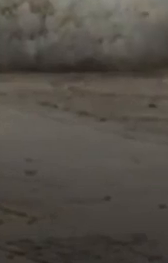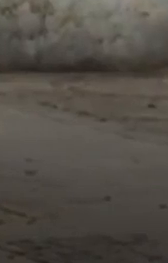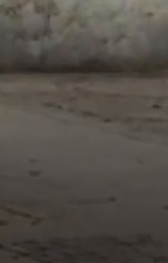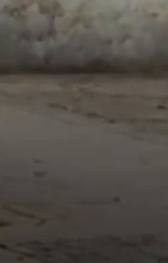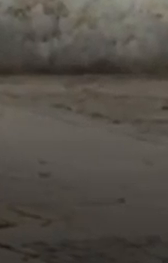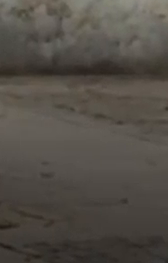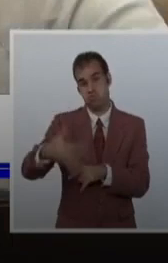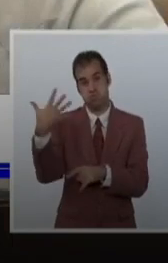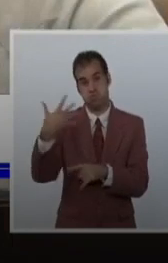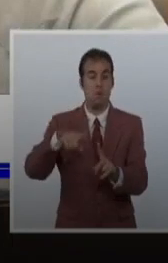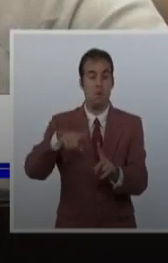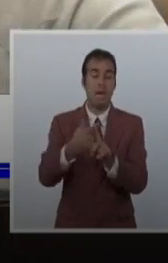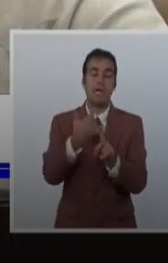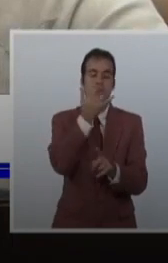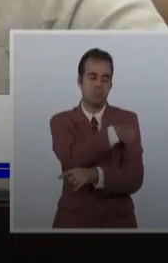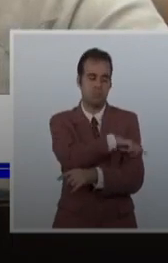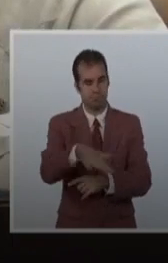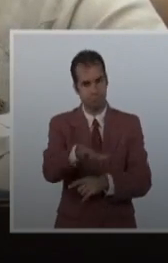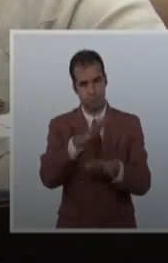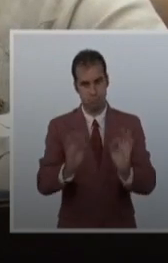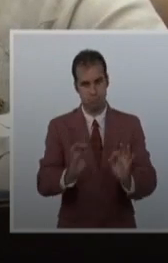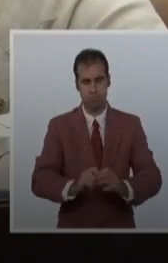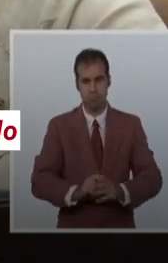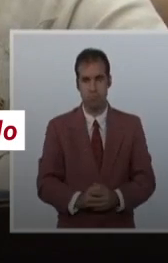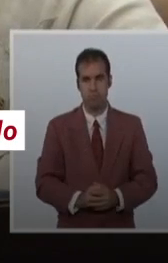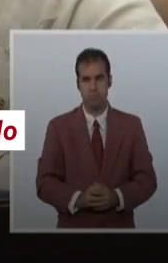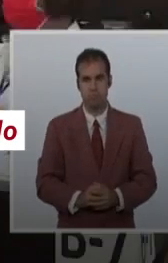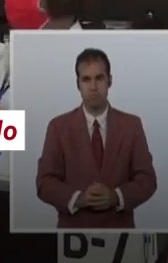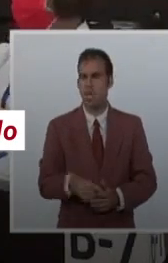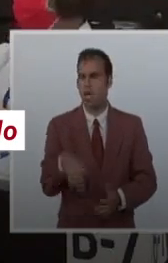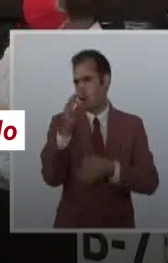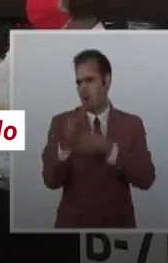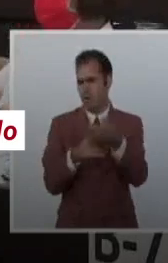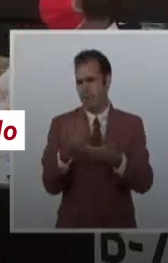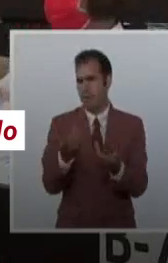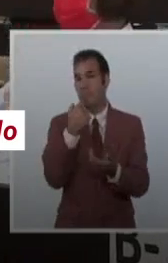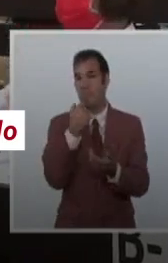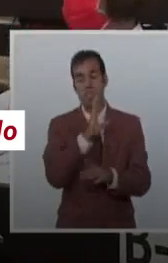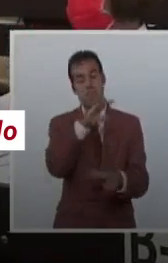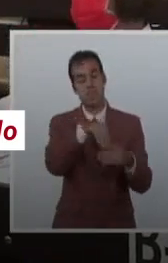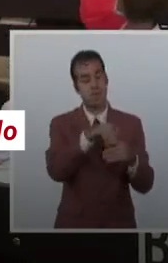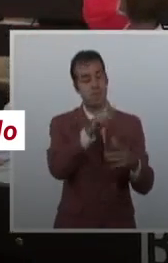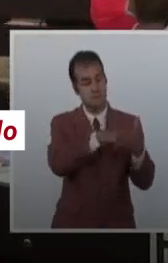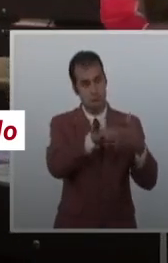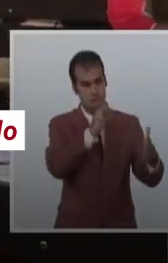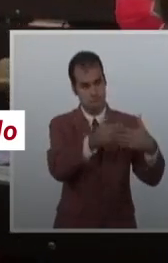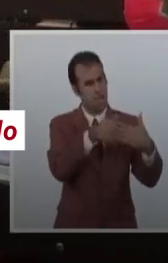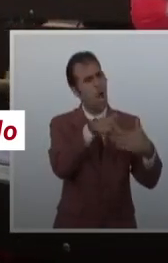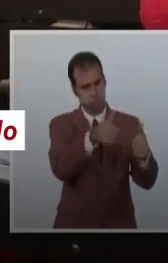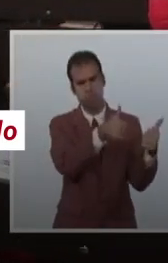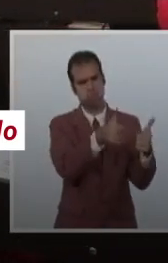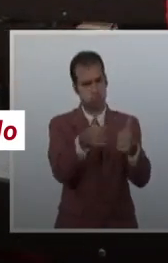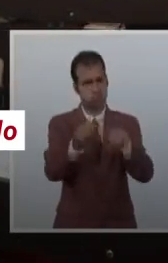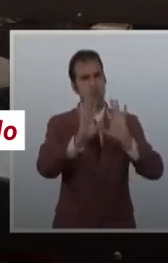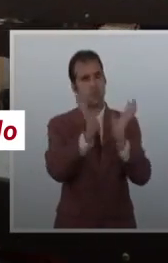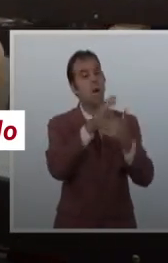primera necesidad. La gente no es quien le hable de darle ordenamiento. Tú le puedes explicar que las empresas, las mayoristas, mira lo que pasó, la